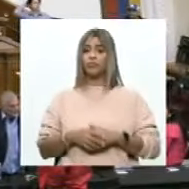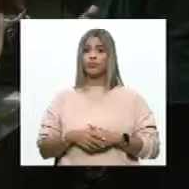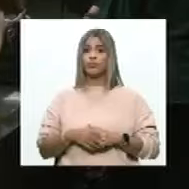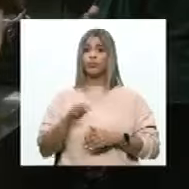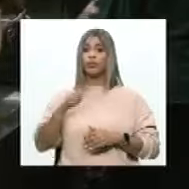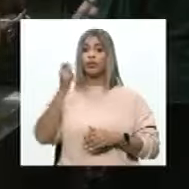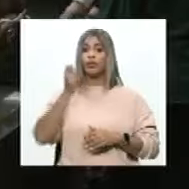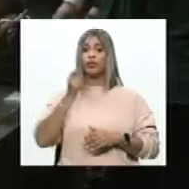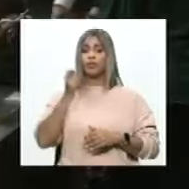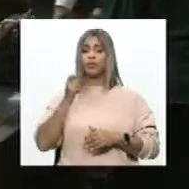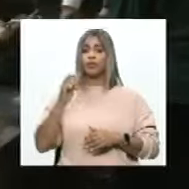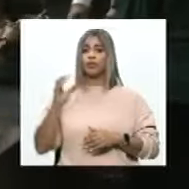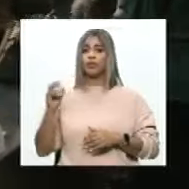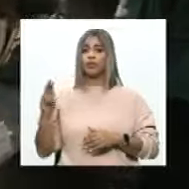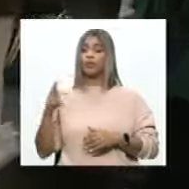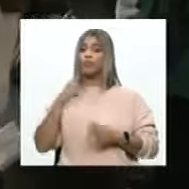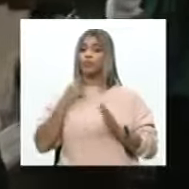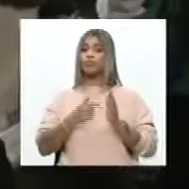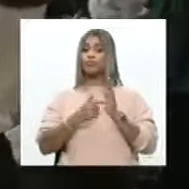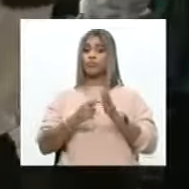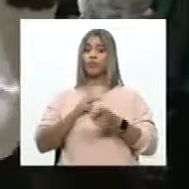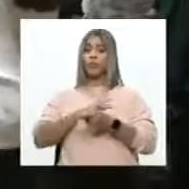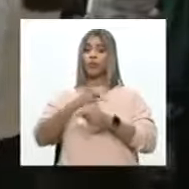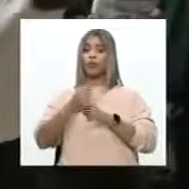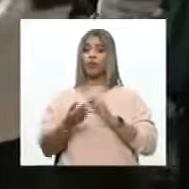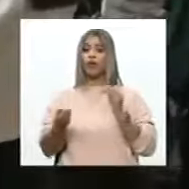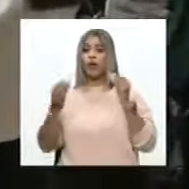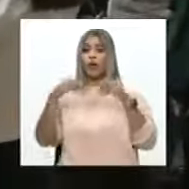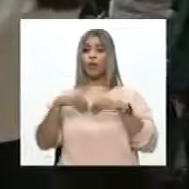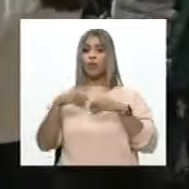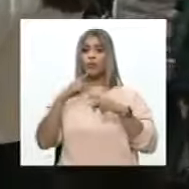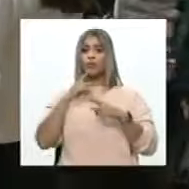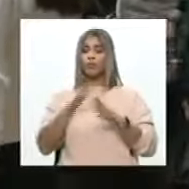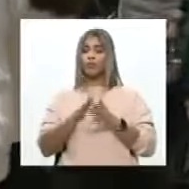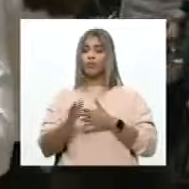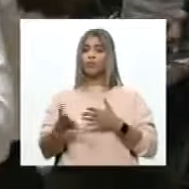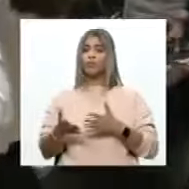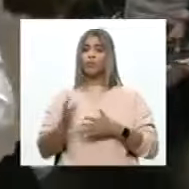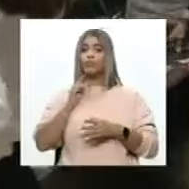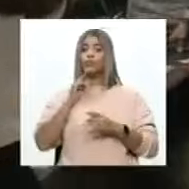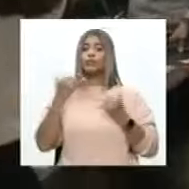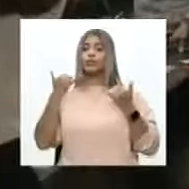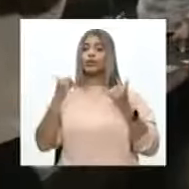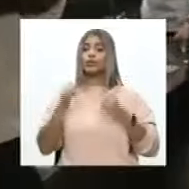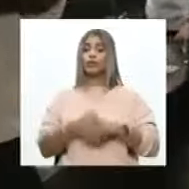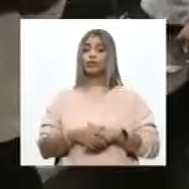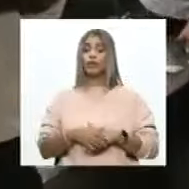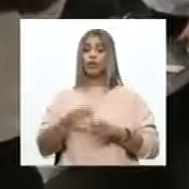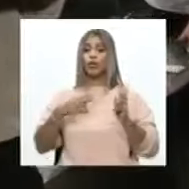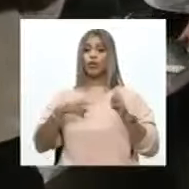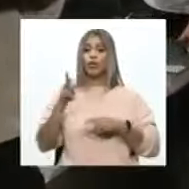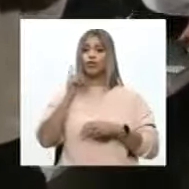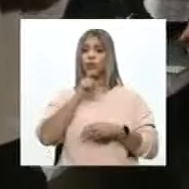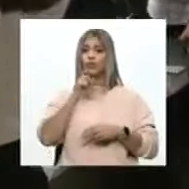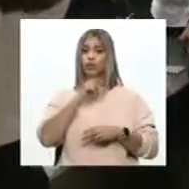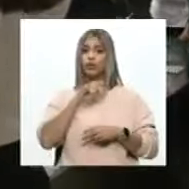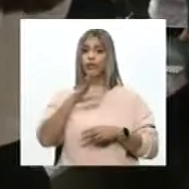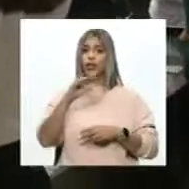la diputada Cariel Aray presentó el proyecto de acuerdo con motivo de conmemorarse el 12 de